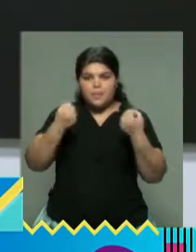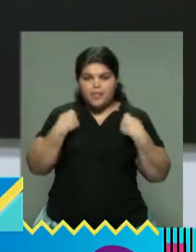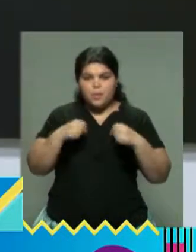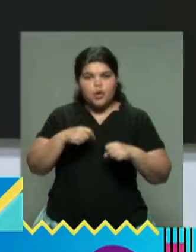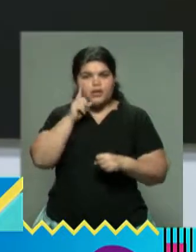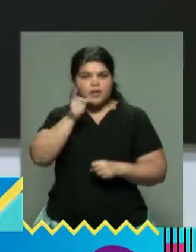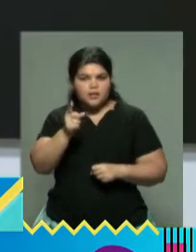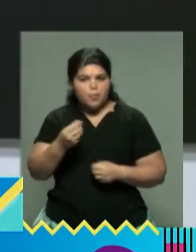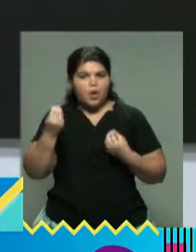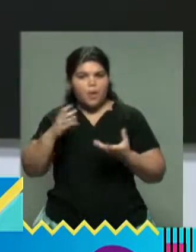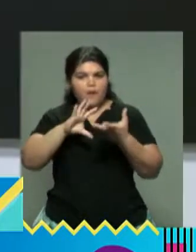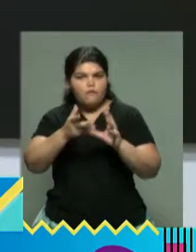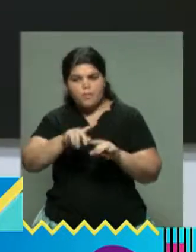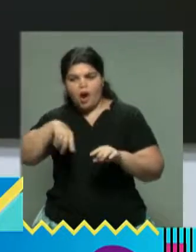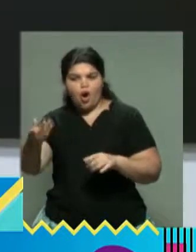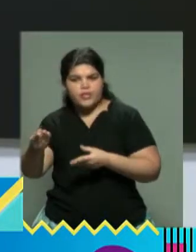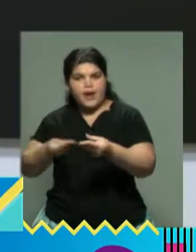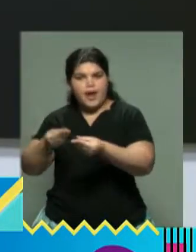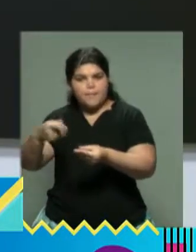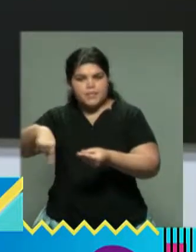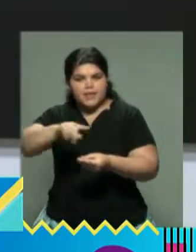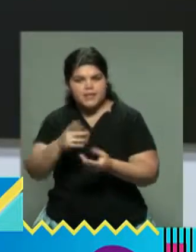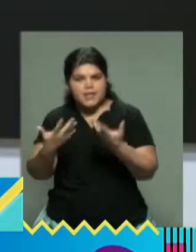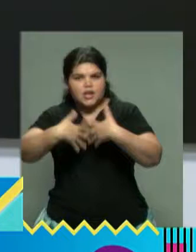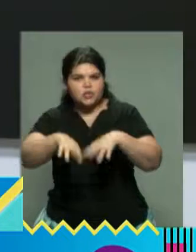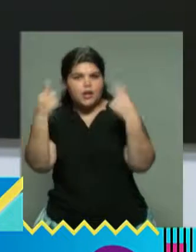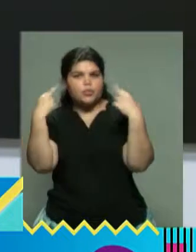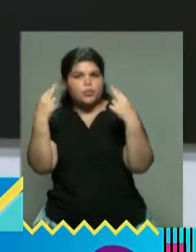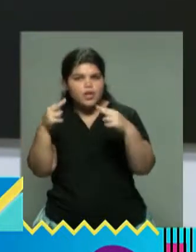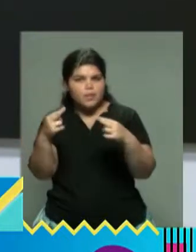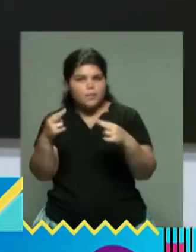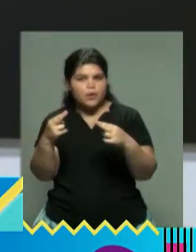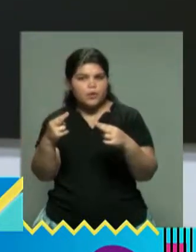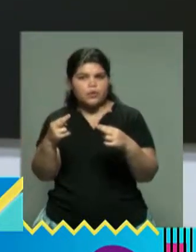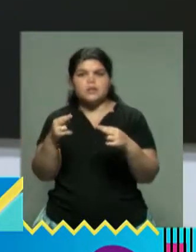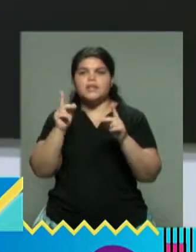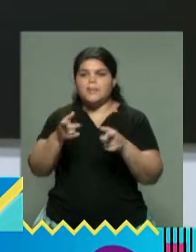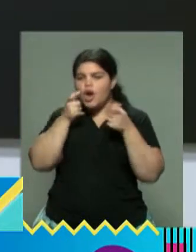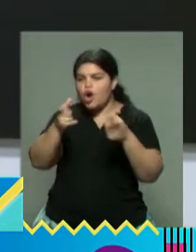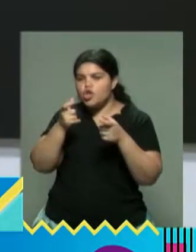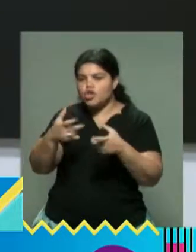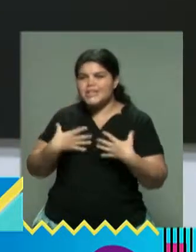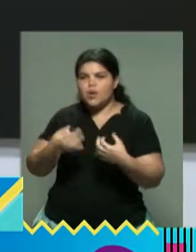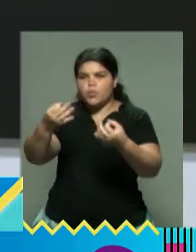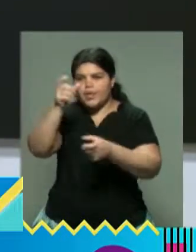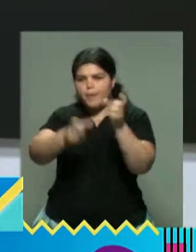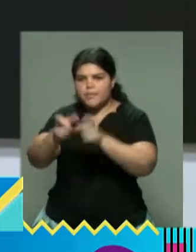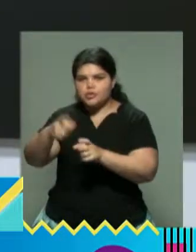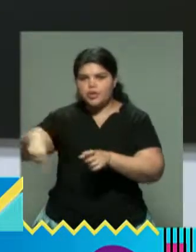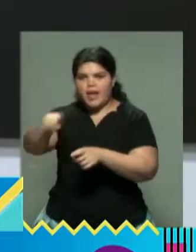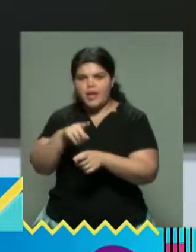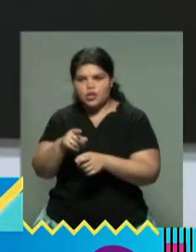¿cómo se trabaja con la otra parte, con esta parte quizás más relacionada al turismo y con el control y la seguridad de las personas que hacen